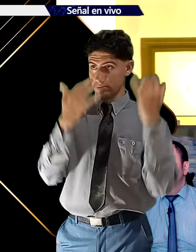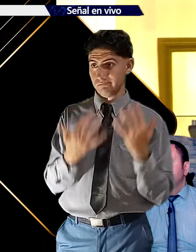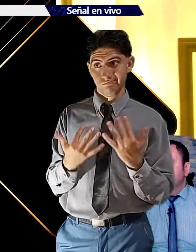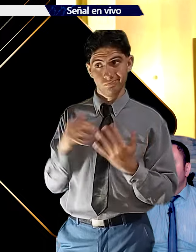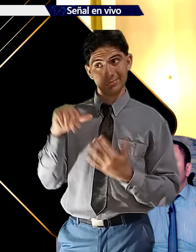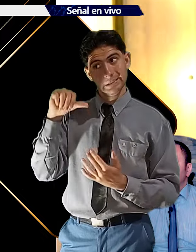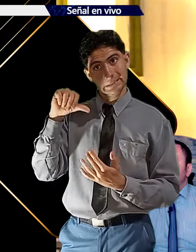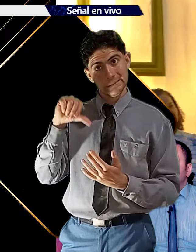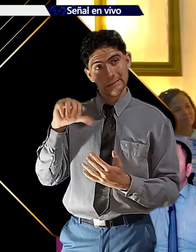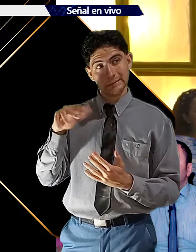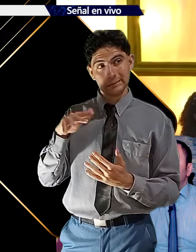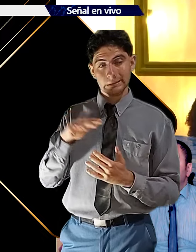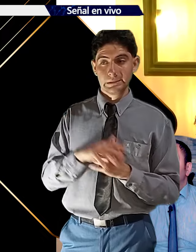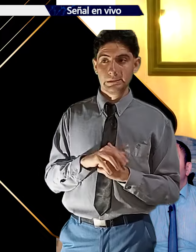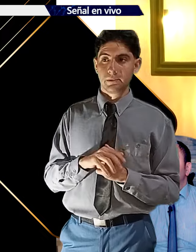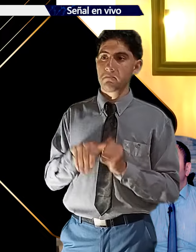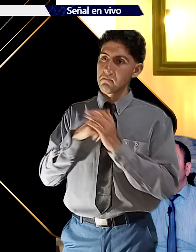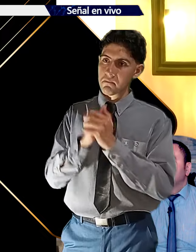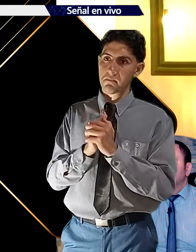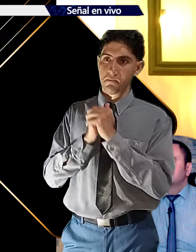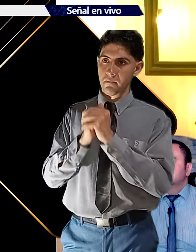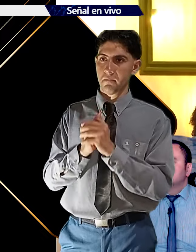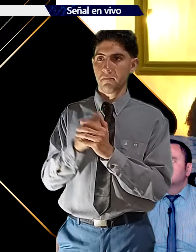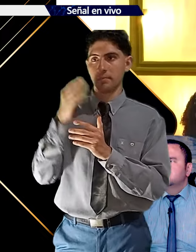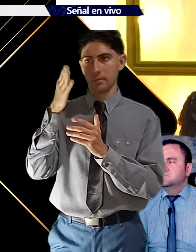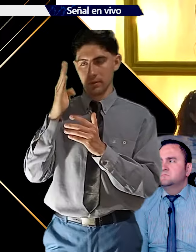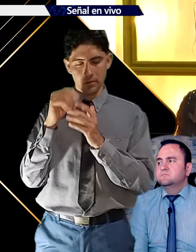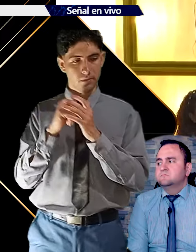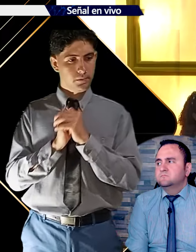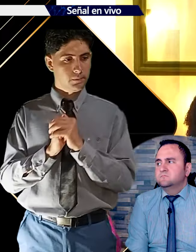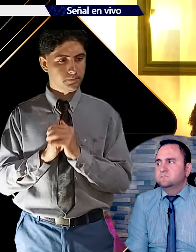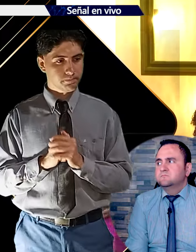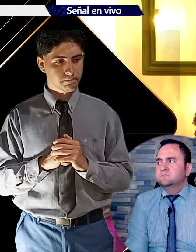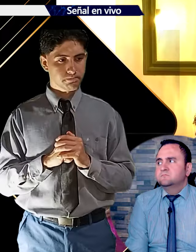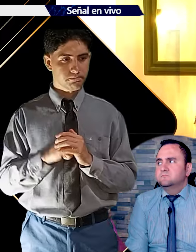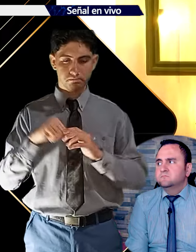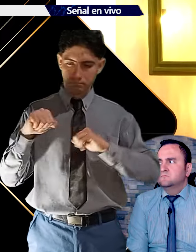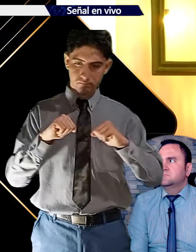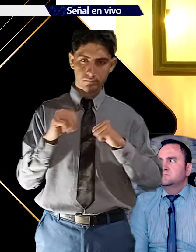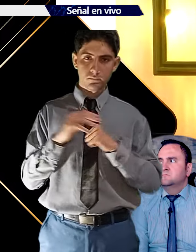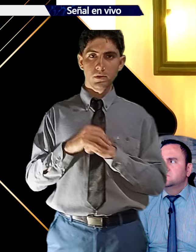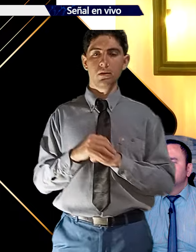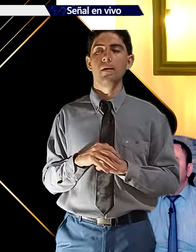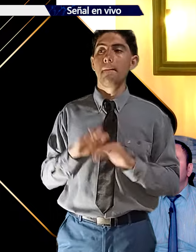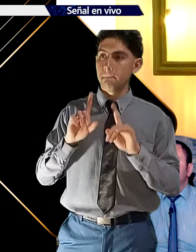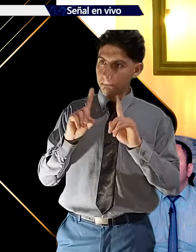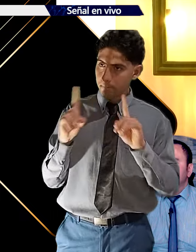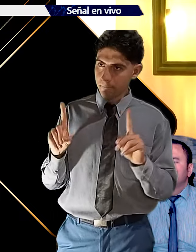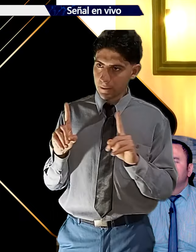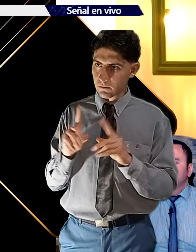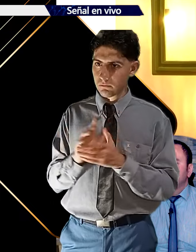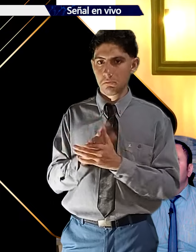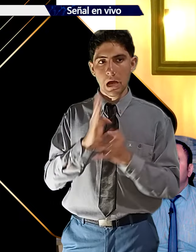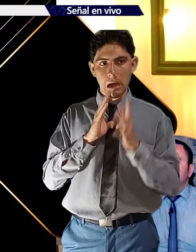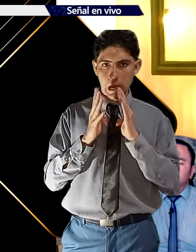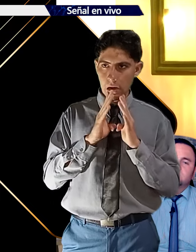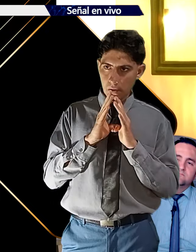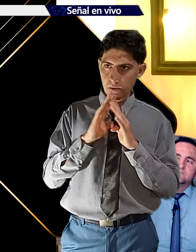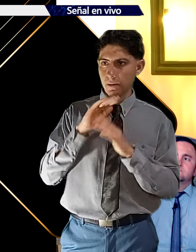por ahora no. Te voy a dar permiso para que el muchacho te llame 2 veces a la semana para que hables con él como amigo de 15 a 20